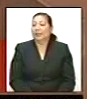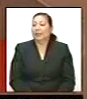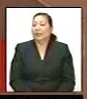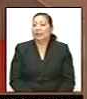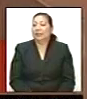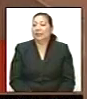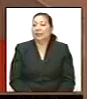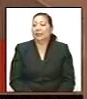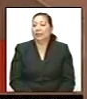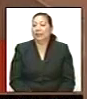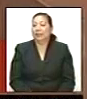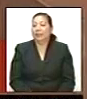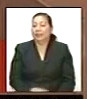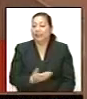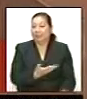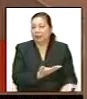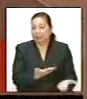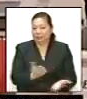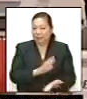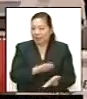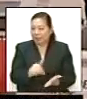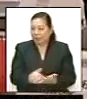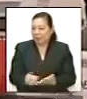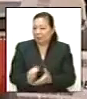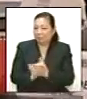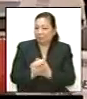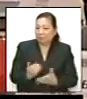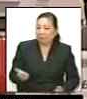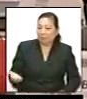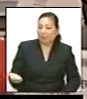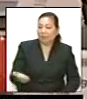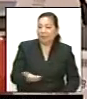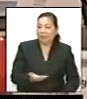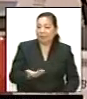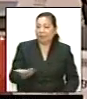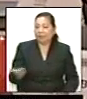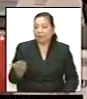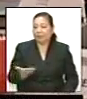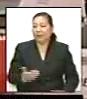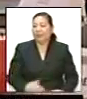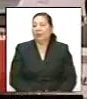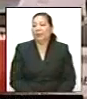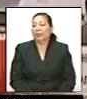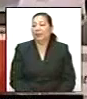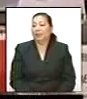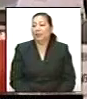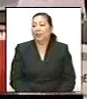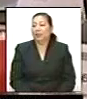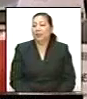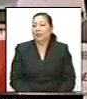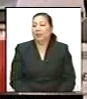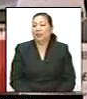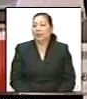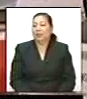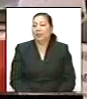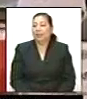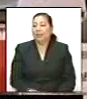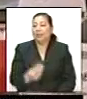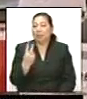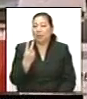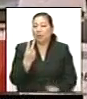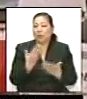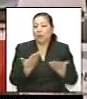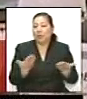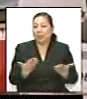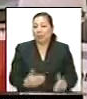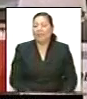del país anfitrión, y saludar a todos los parlamentarios que nos acompañan. Dos consideraciones.